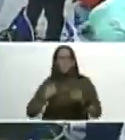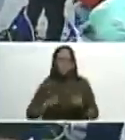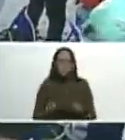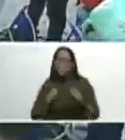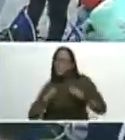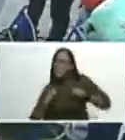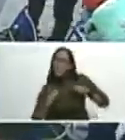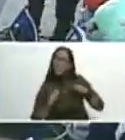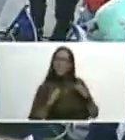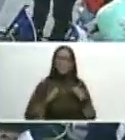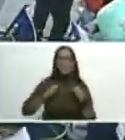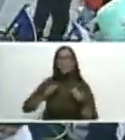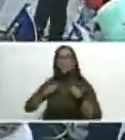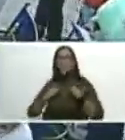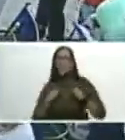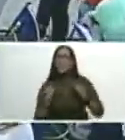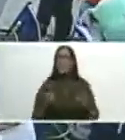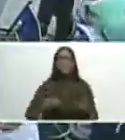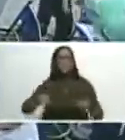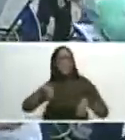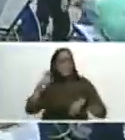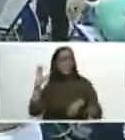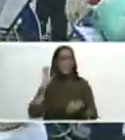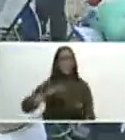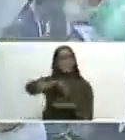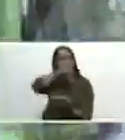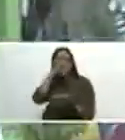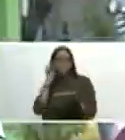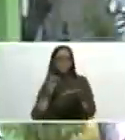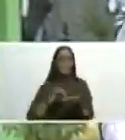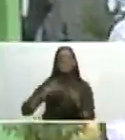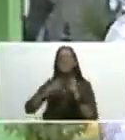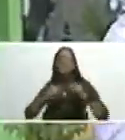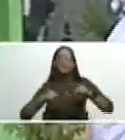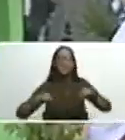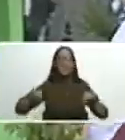peloteros, de fama internacional. Tierra de los